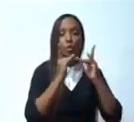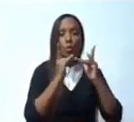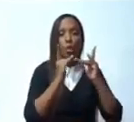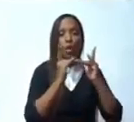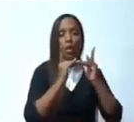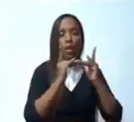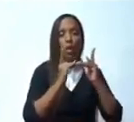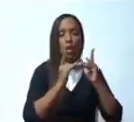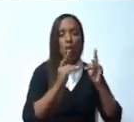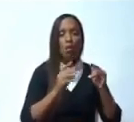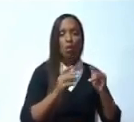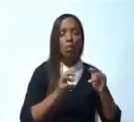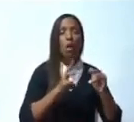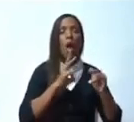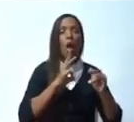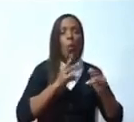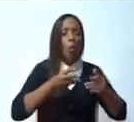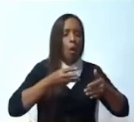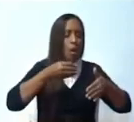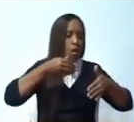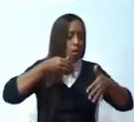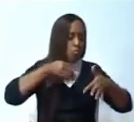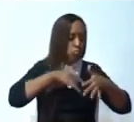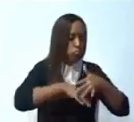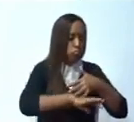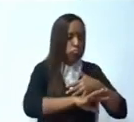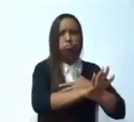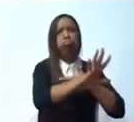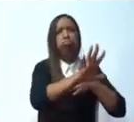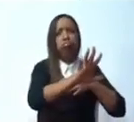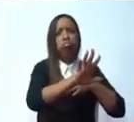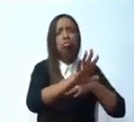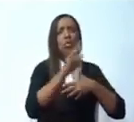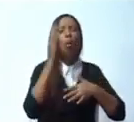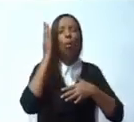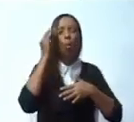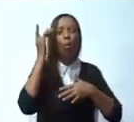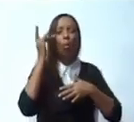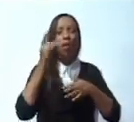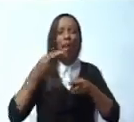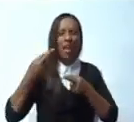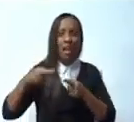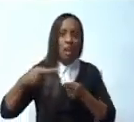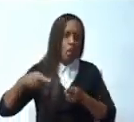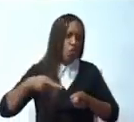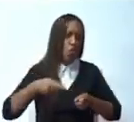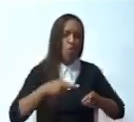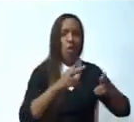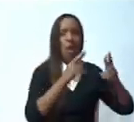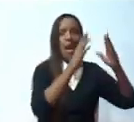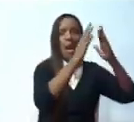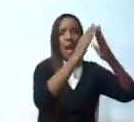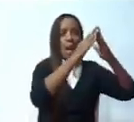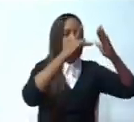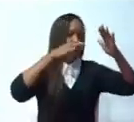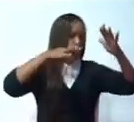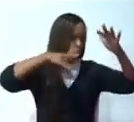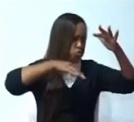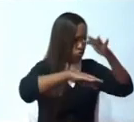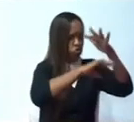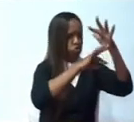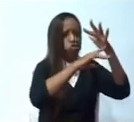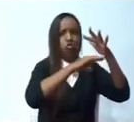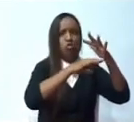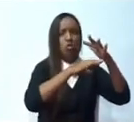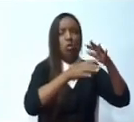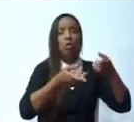el río le afectó, se le metió en sus casas como nunca lo había hecho. Y sus electrodomésticos y sus camas